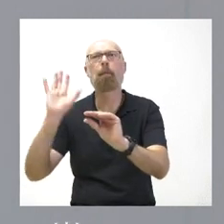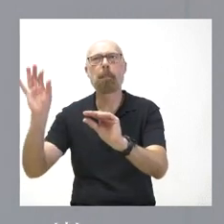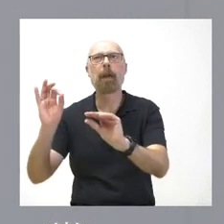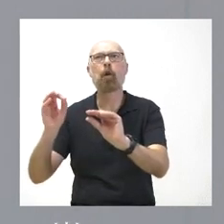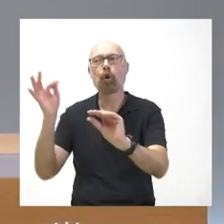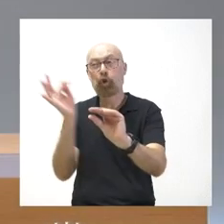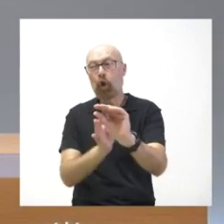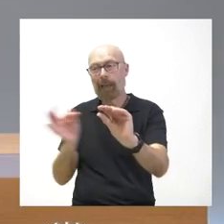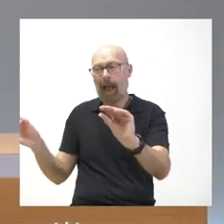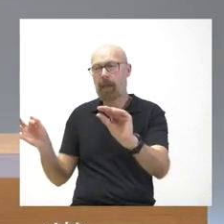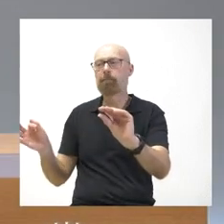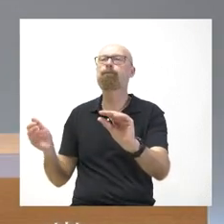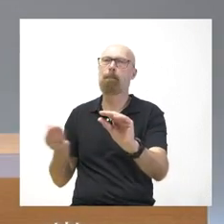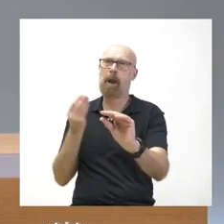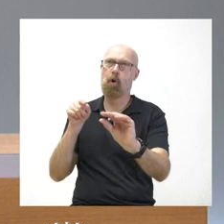impuestos